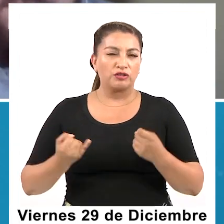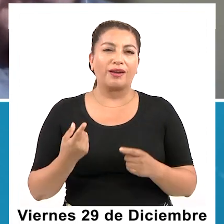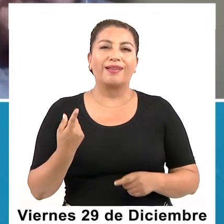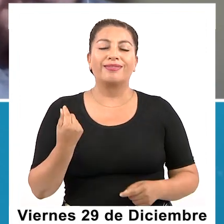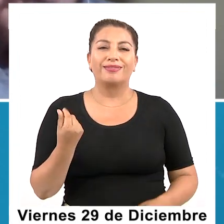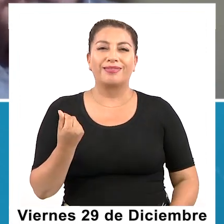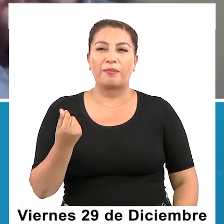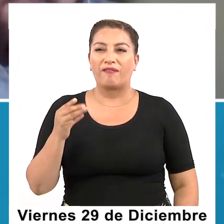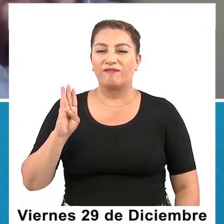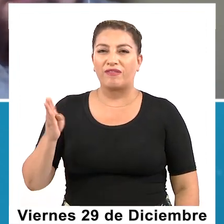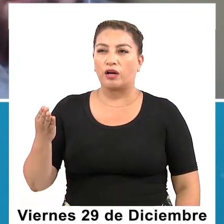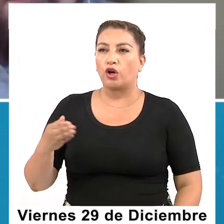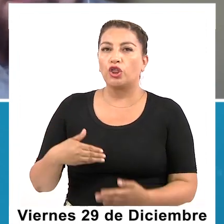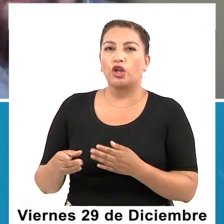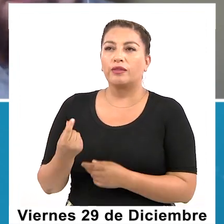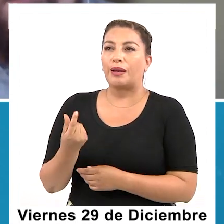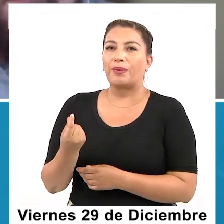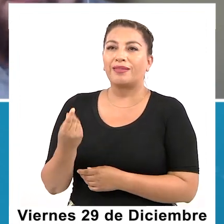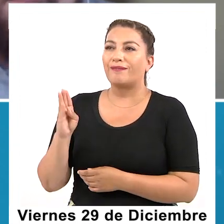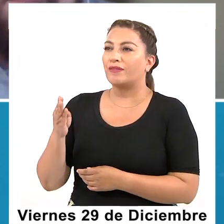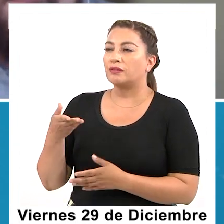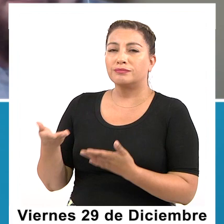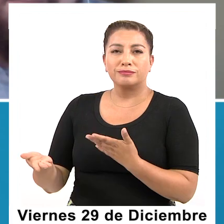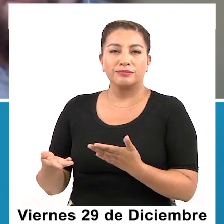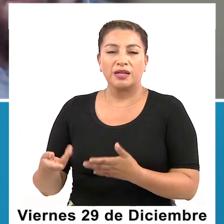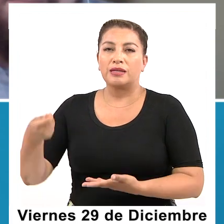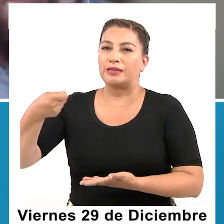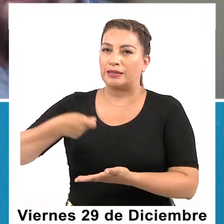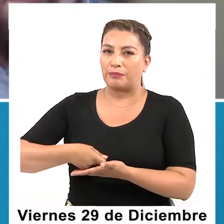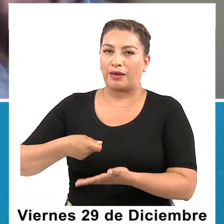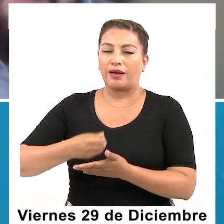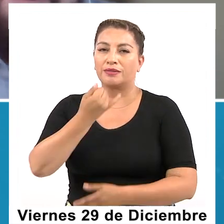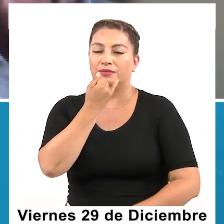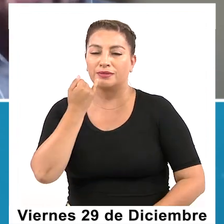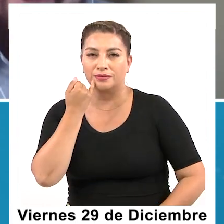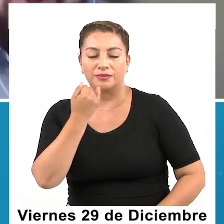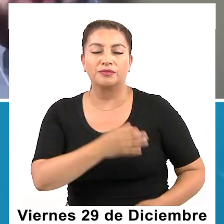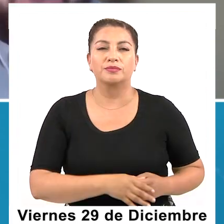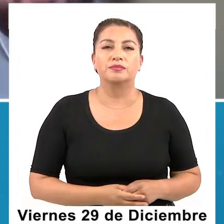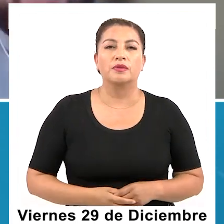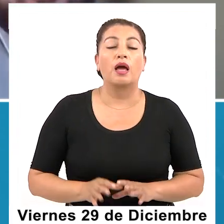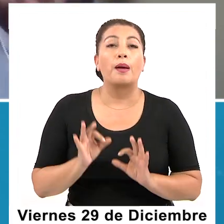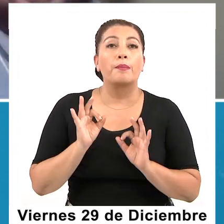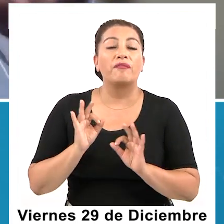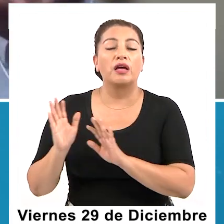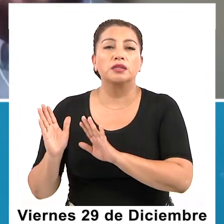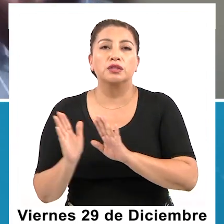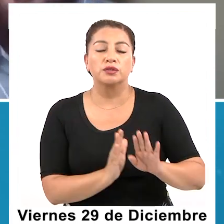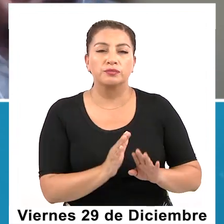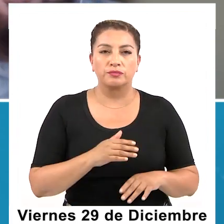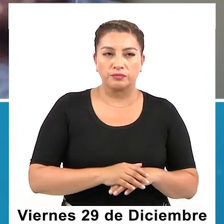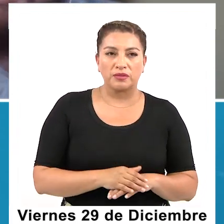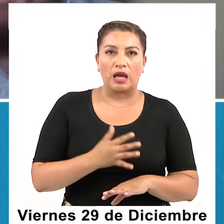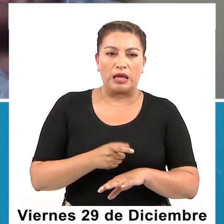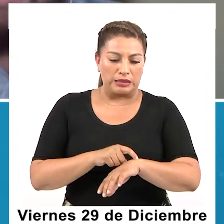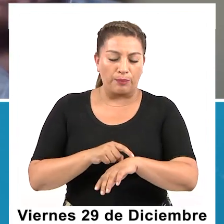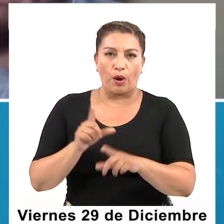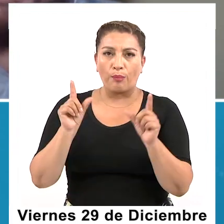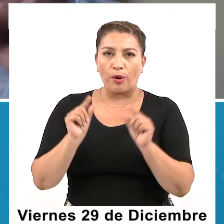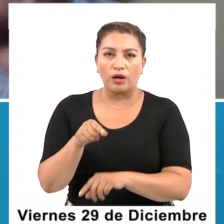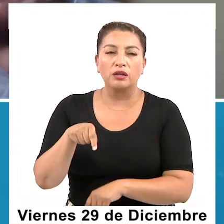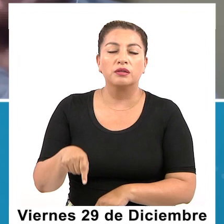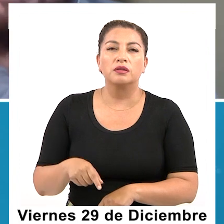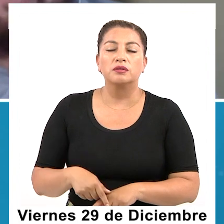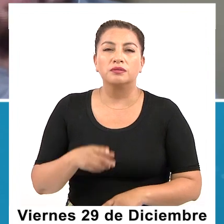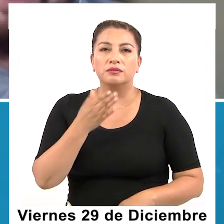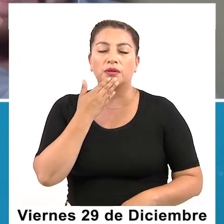la información respecto a dónde fueron a parar los dineros que pagó, en este caso, la Intendencia Regional. Perfecto. Ahora, como tenemos poco tiempo, diputado,